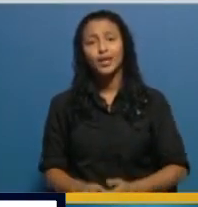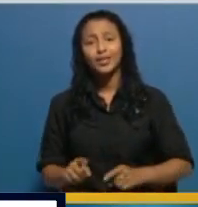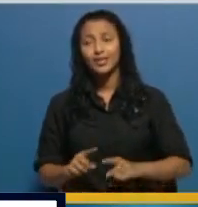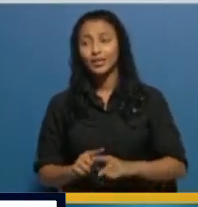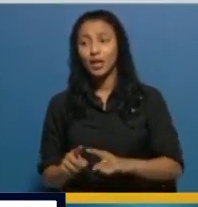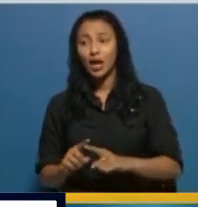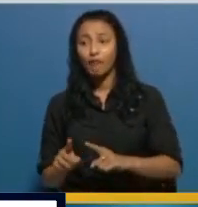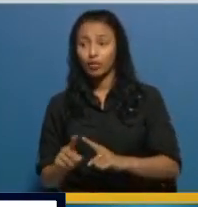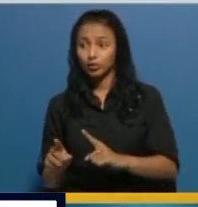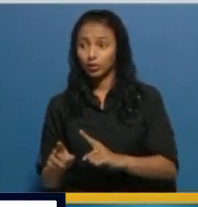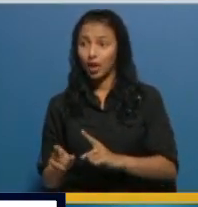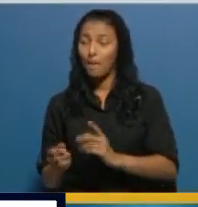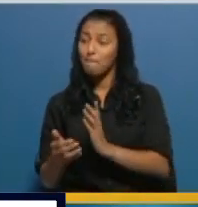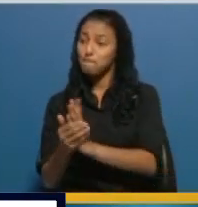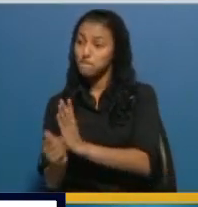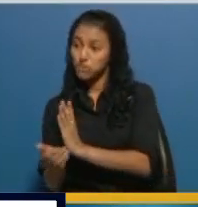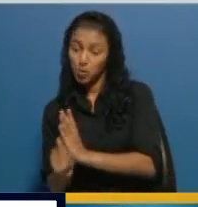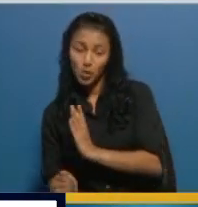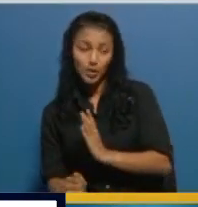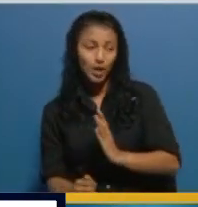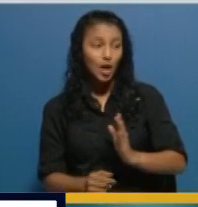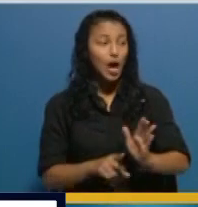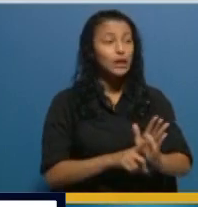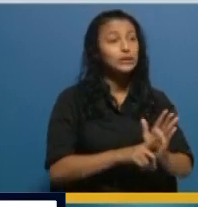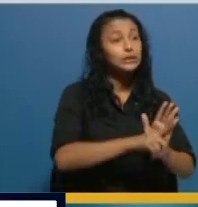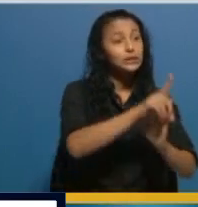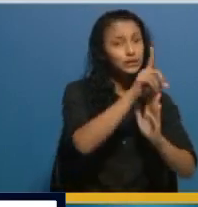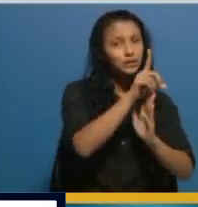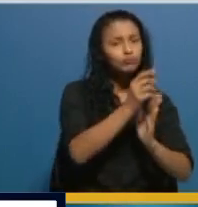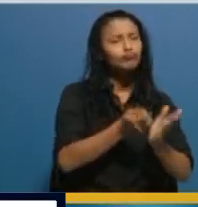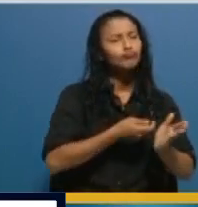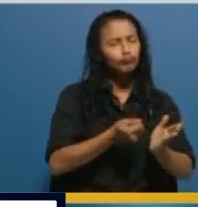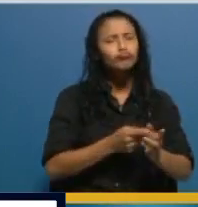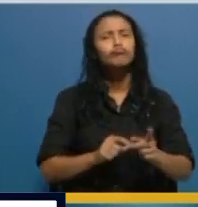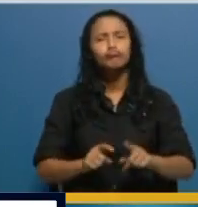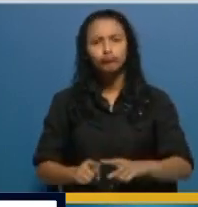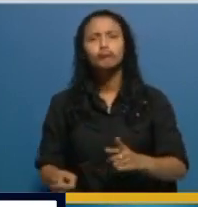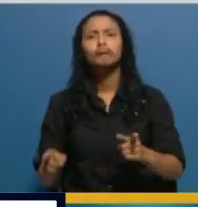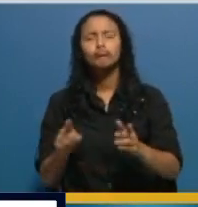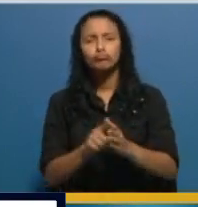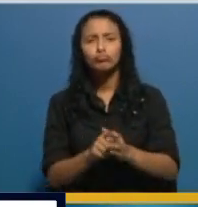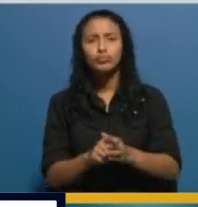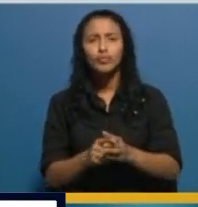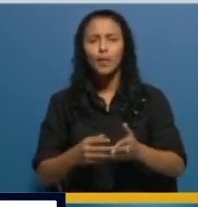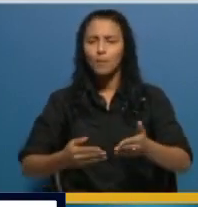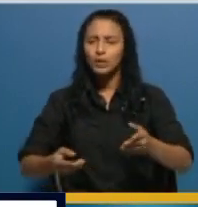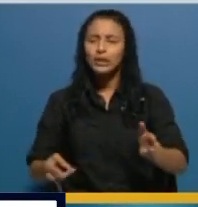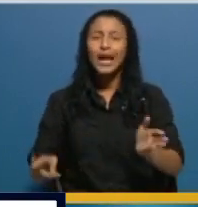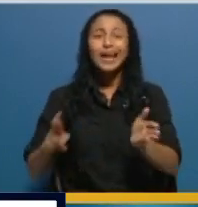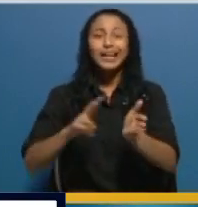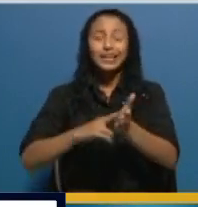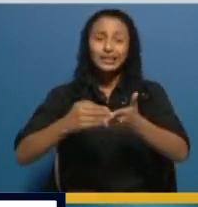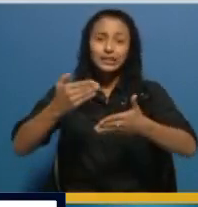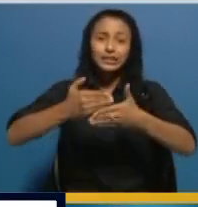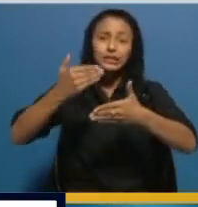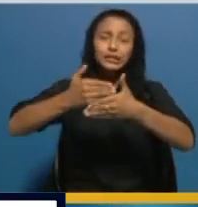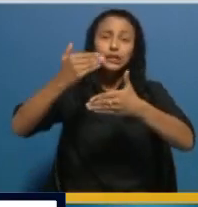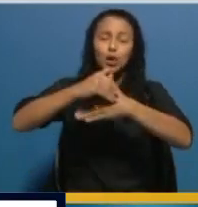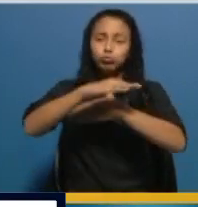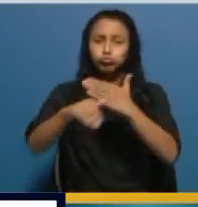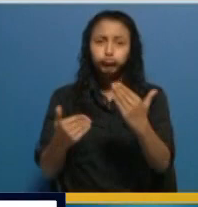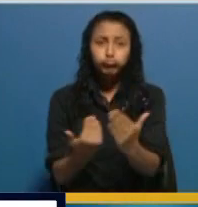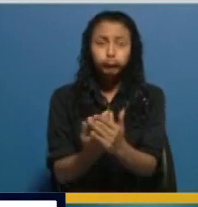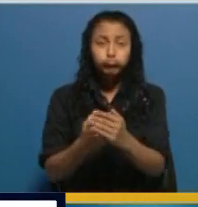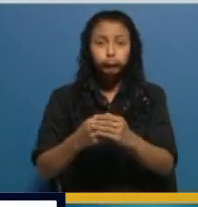pobre y tener la oportunidad de ascender en la escala social vamos a reconstruir esta nación para todos los panameños